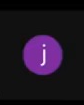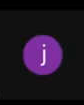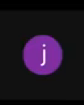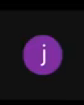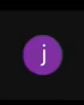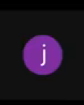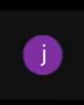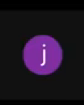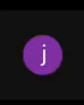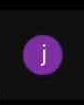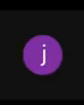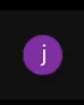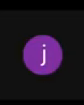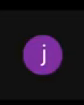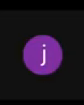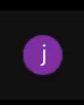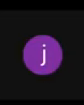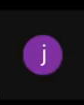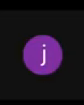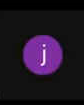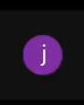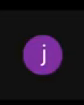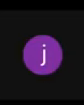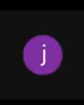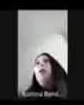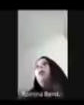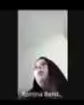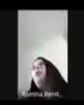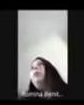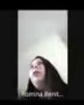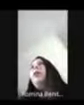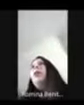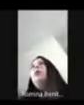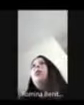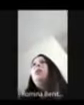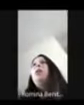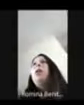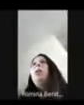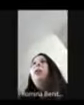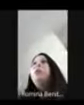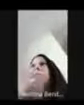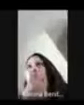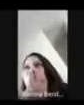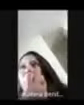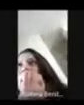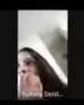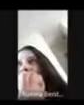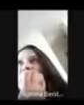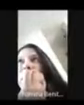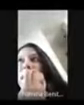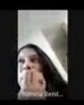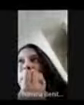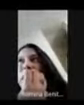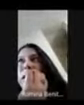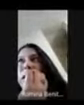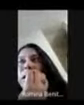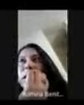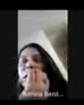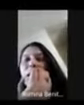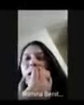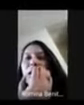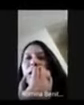Compañeros pasaron el link por WhatsApp. Bien. Para la inscripción de materia yo salgo inscripta, no sé, me imagino que debo salir en la lista.